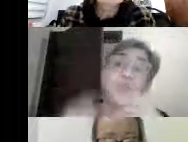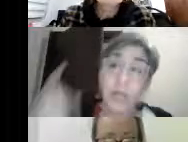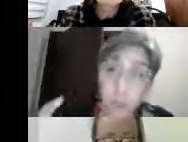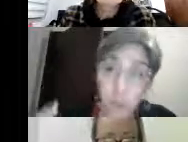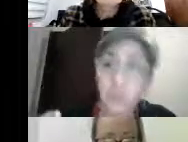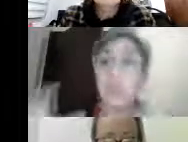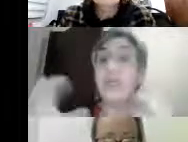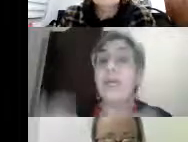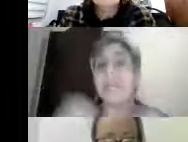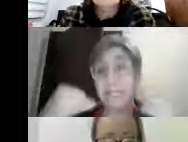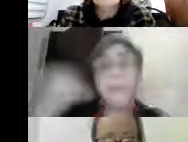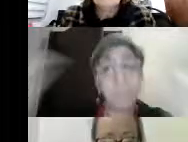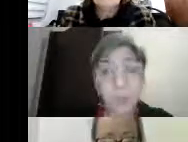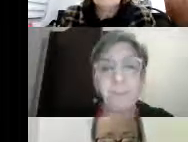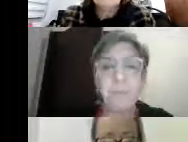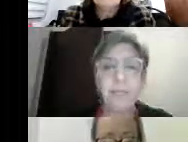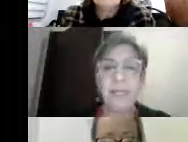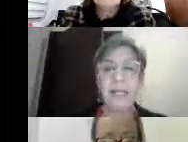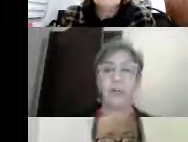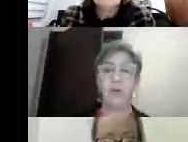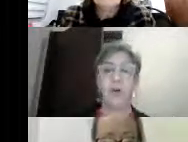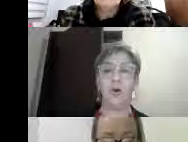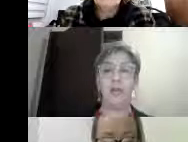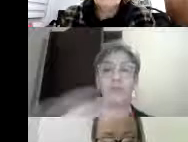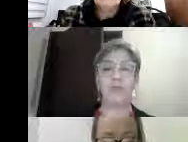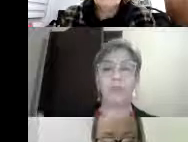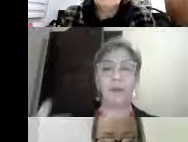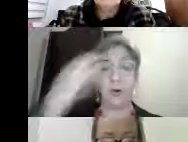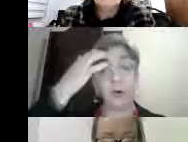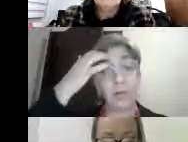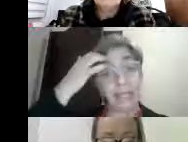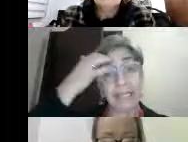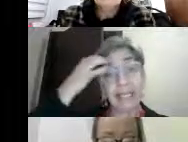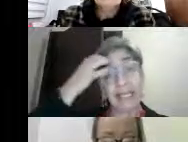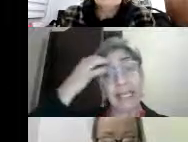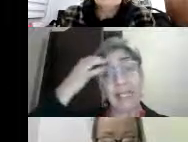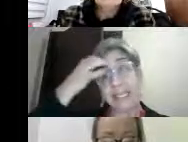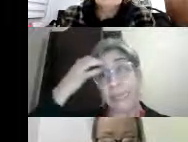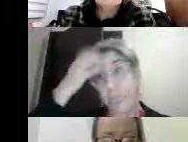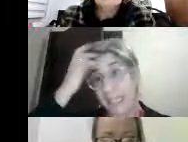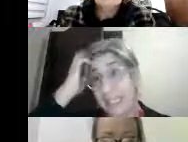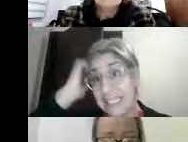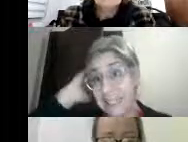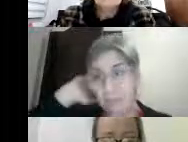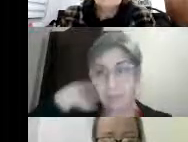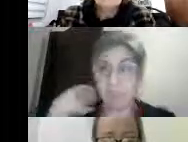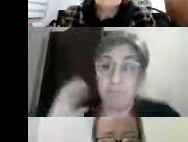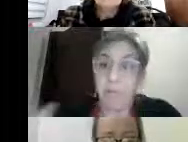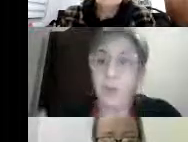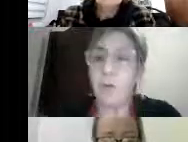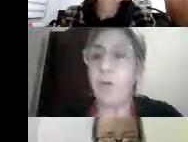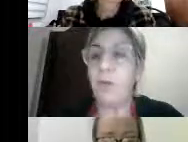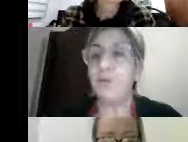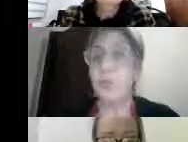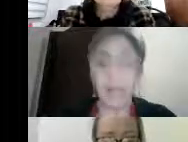No solo eso, sino que lo que sí vemos, esto es un trabajo de los ingleses,